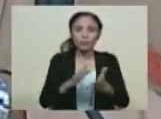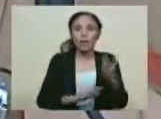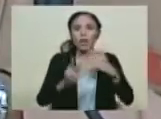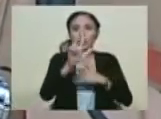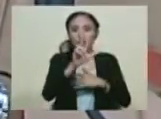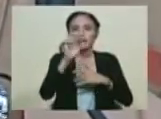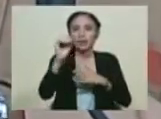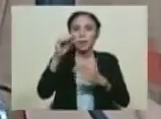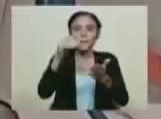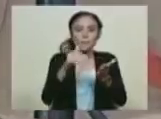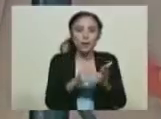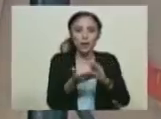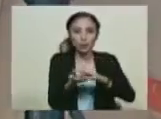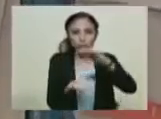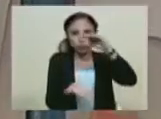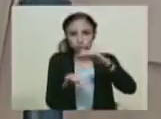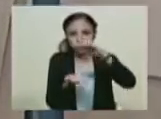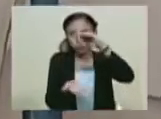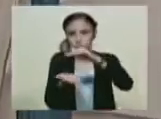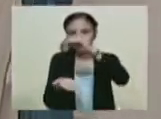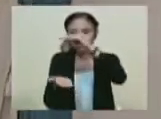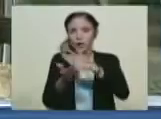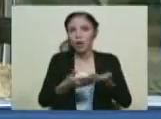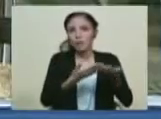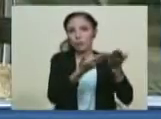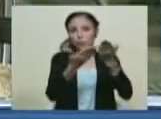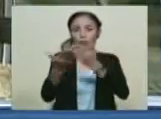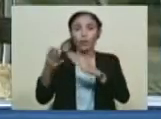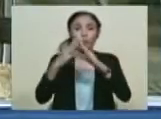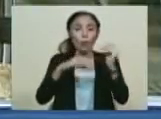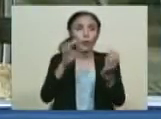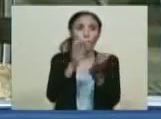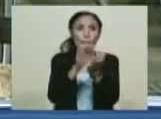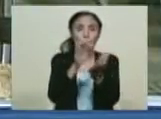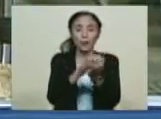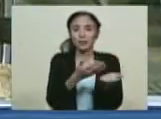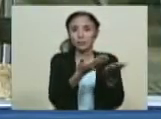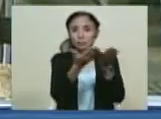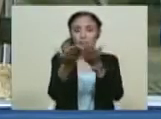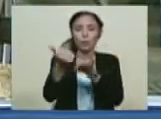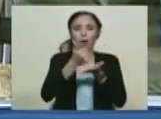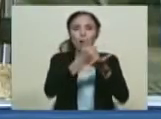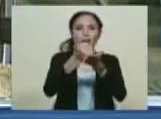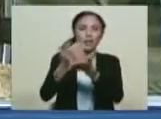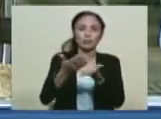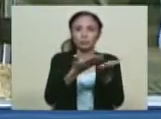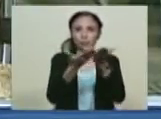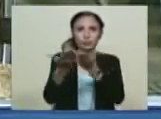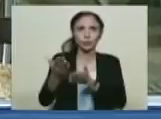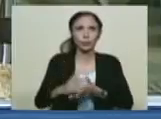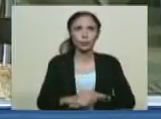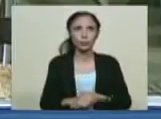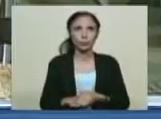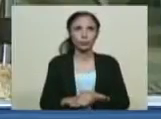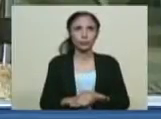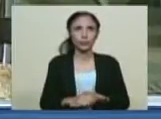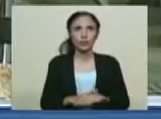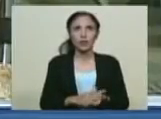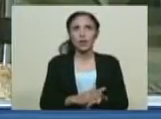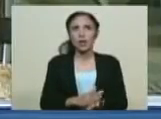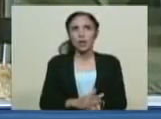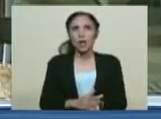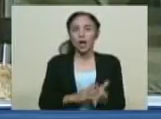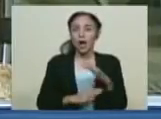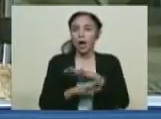30.000 botellitas de agua diarias para todo el pueblo de Nueva Esparta. Aquí está Agua Mía. Compra Agua Mía,